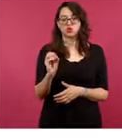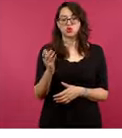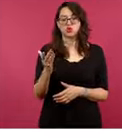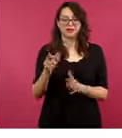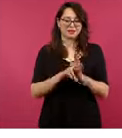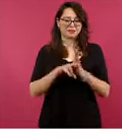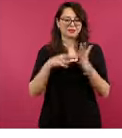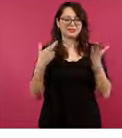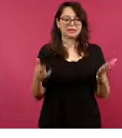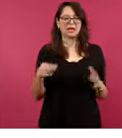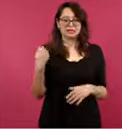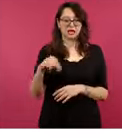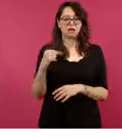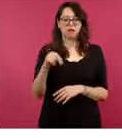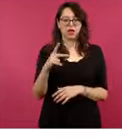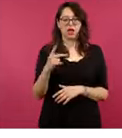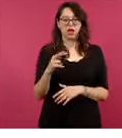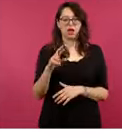Se